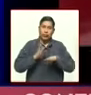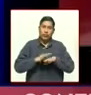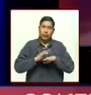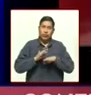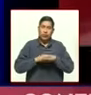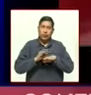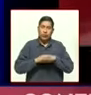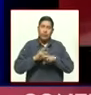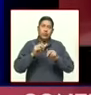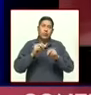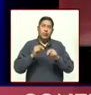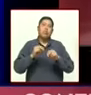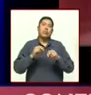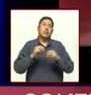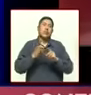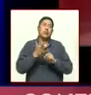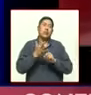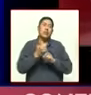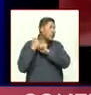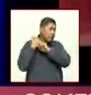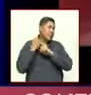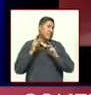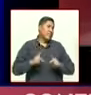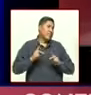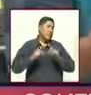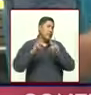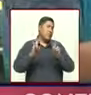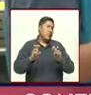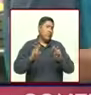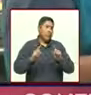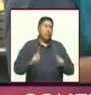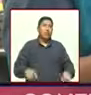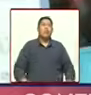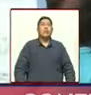prevenir y evitar el trata y tráfico de personas.